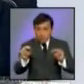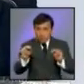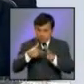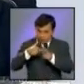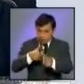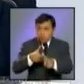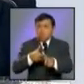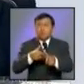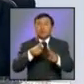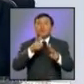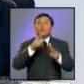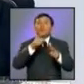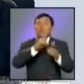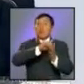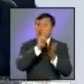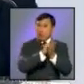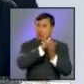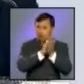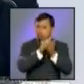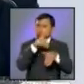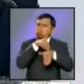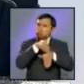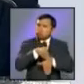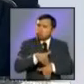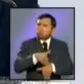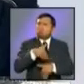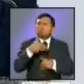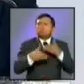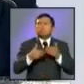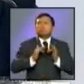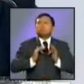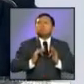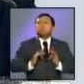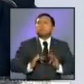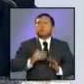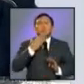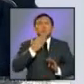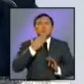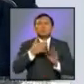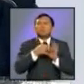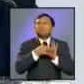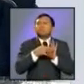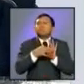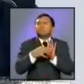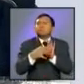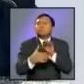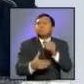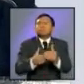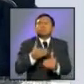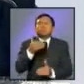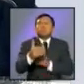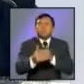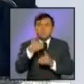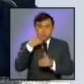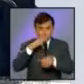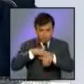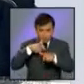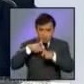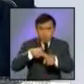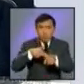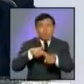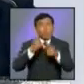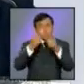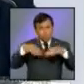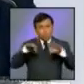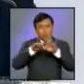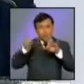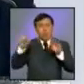hicieron entonces Estoy seguro que esta persona no sé por quién iba a votar pero estoy seguro que esta persona cuando menos por el pan o